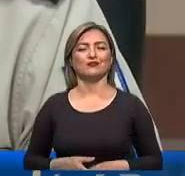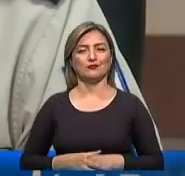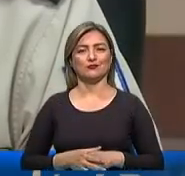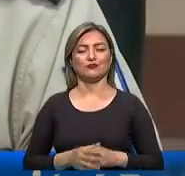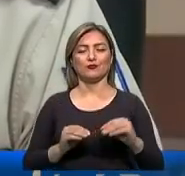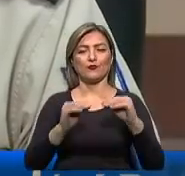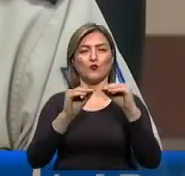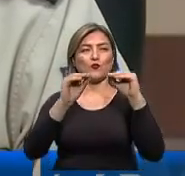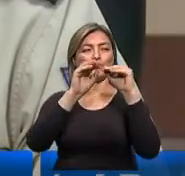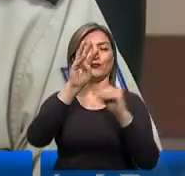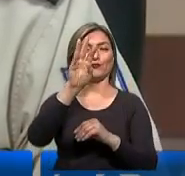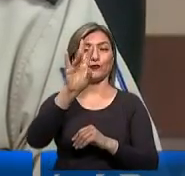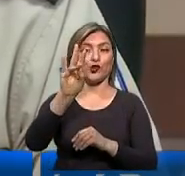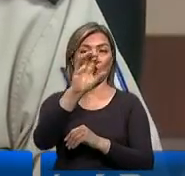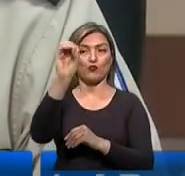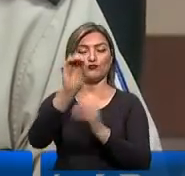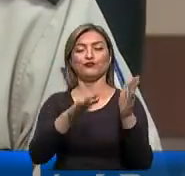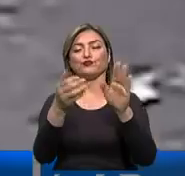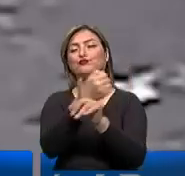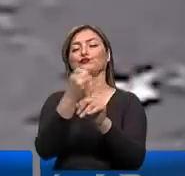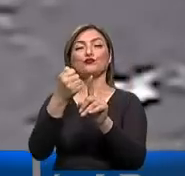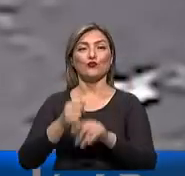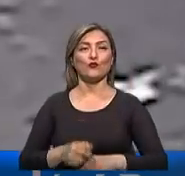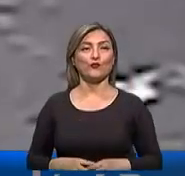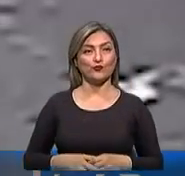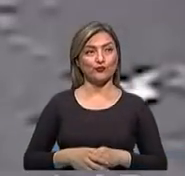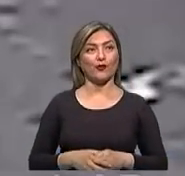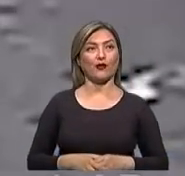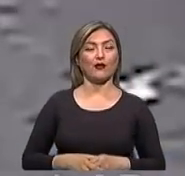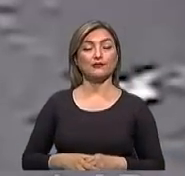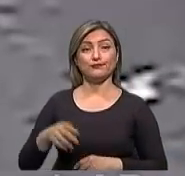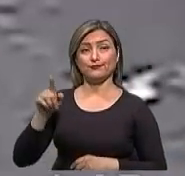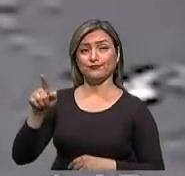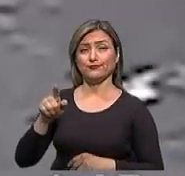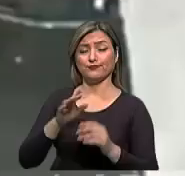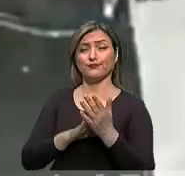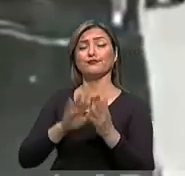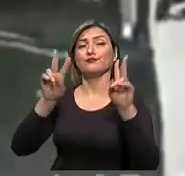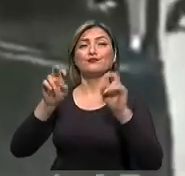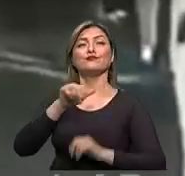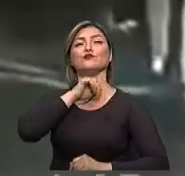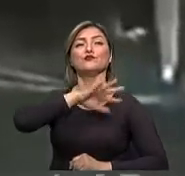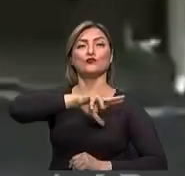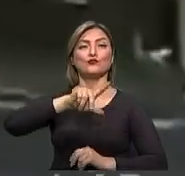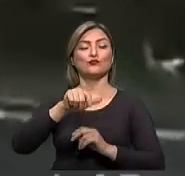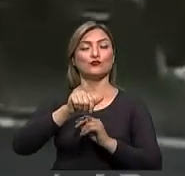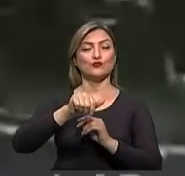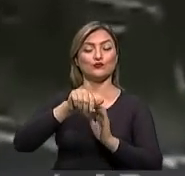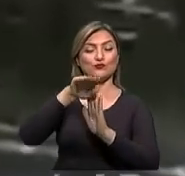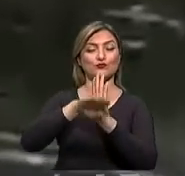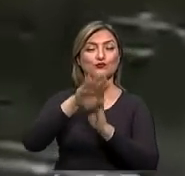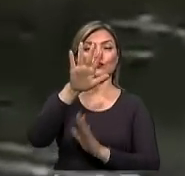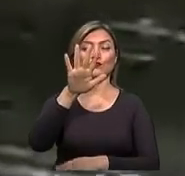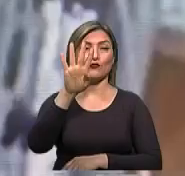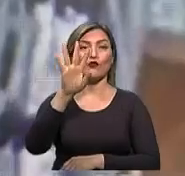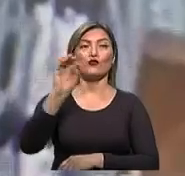un incremento del 67% en muertes violentas. Aunque también se registró una disminución del 54% en los delitos